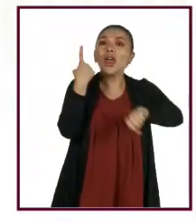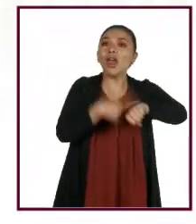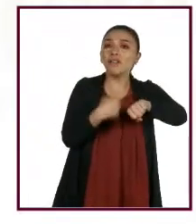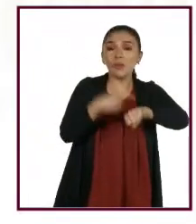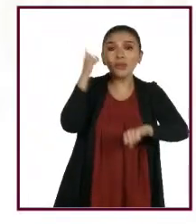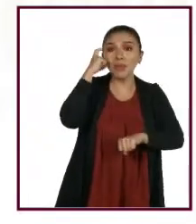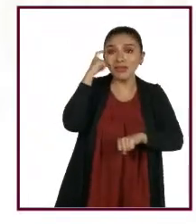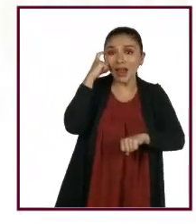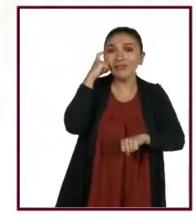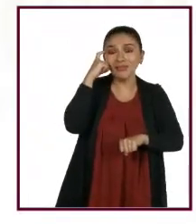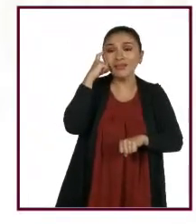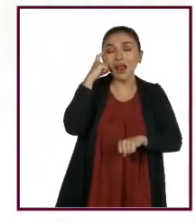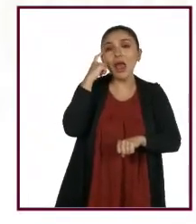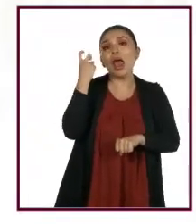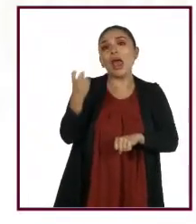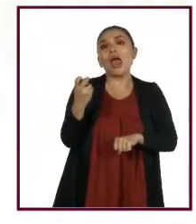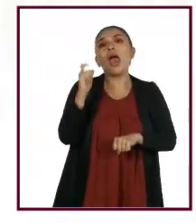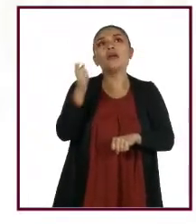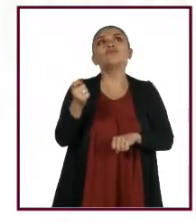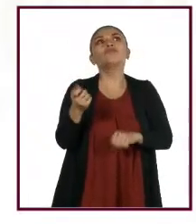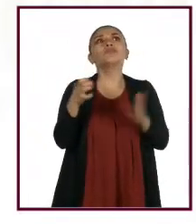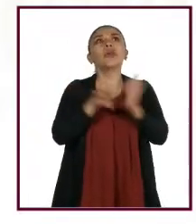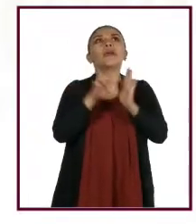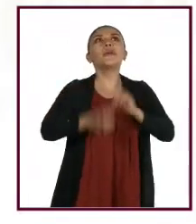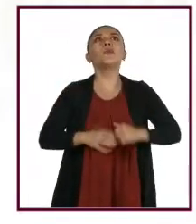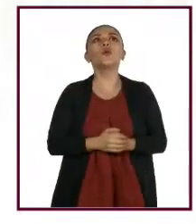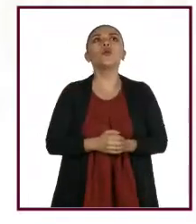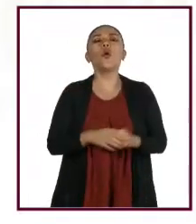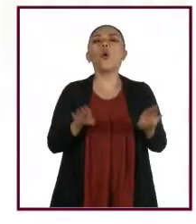que pudiera ser relacionada con la